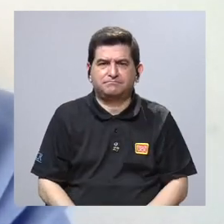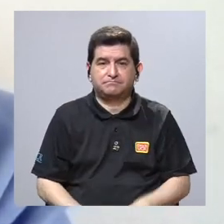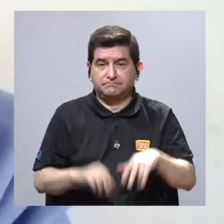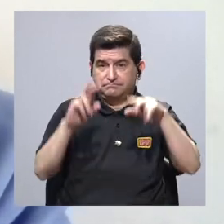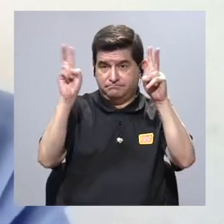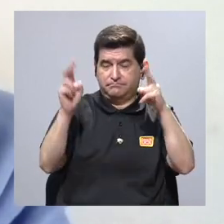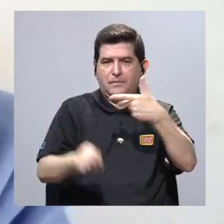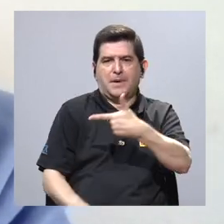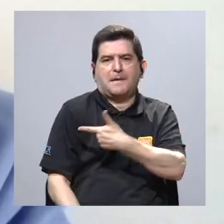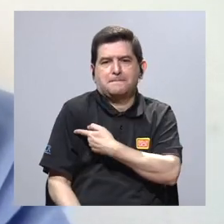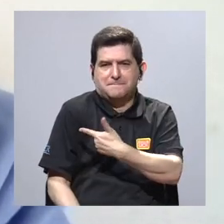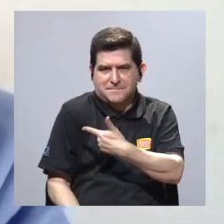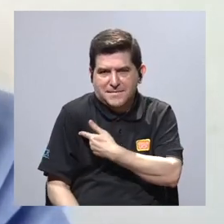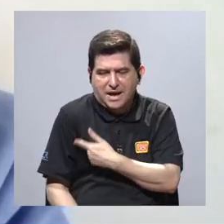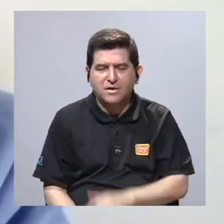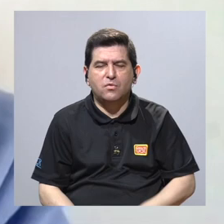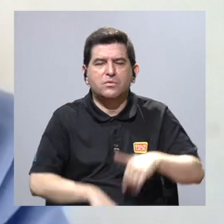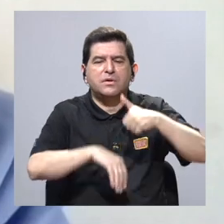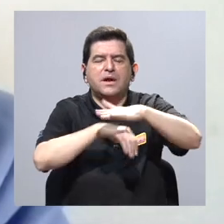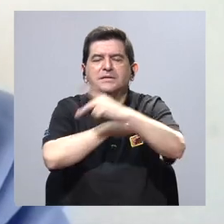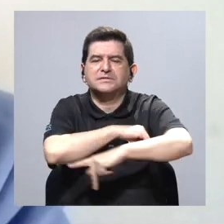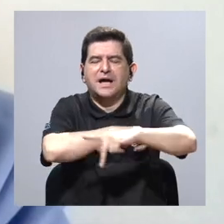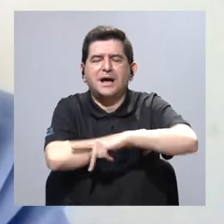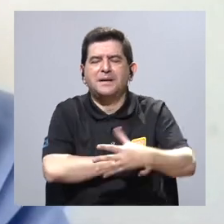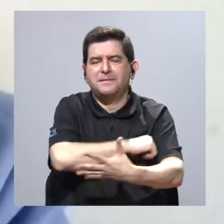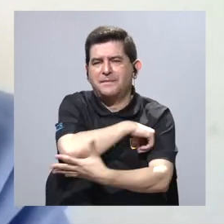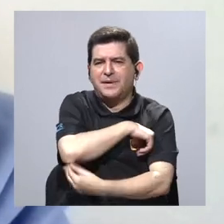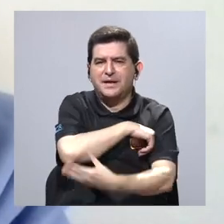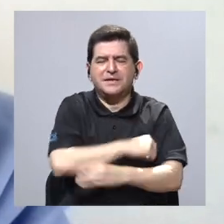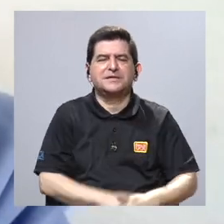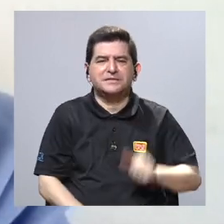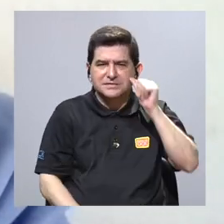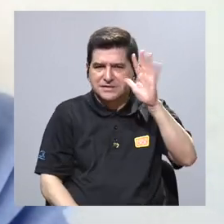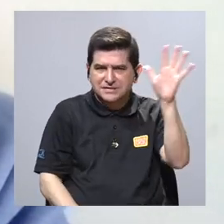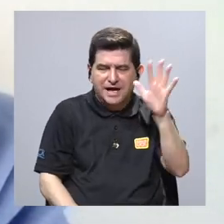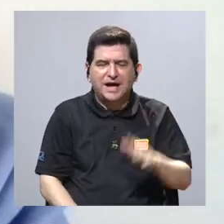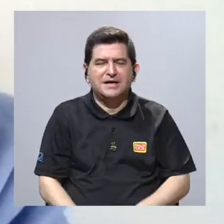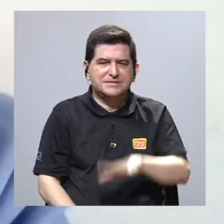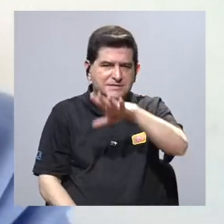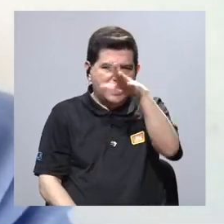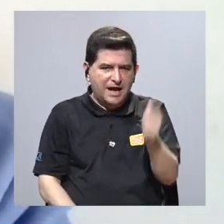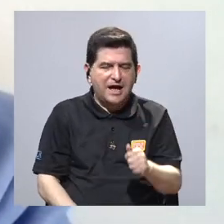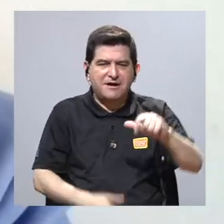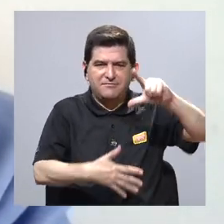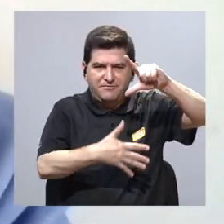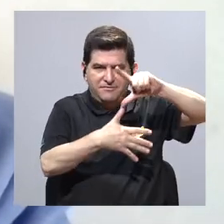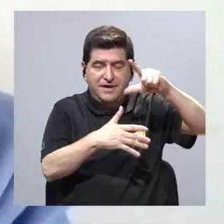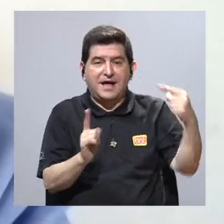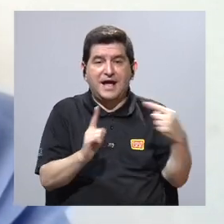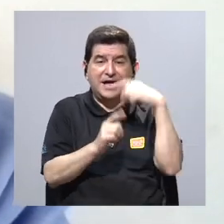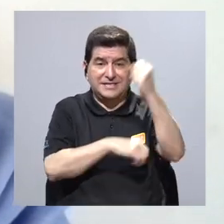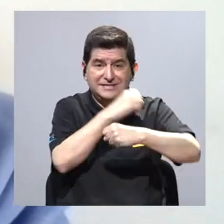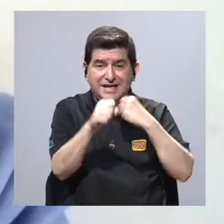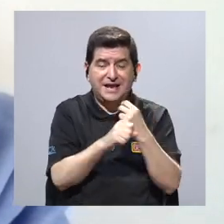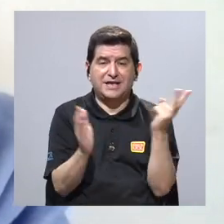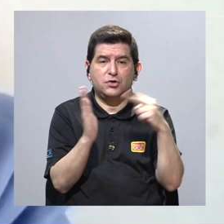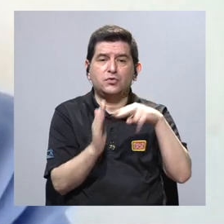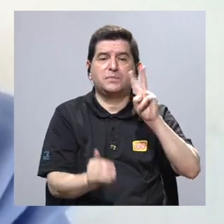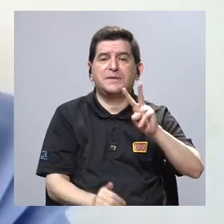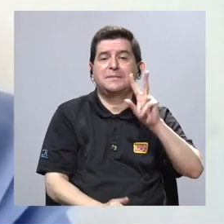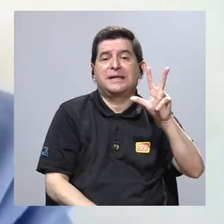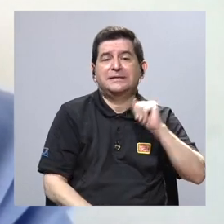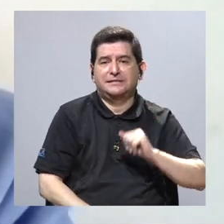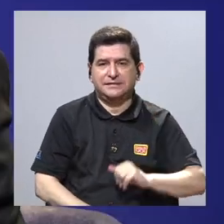las vacunas llegarán a los países pobres de Asia, África y América Latina hasta el año